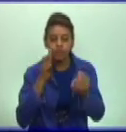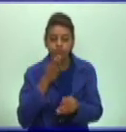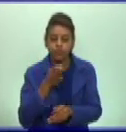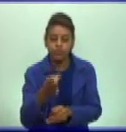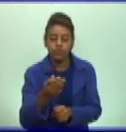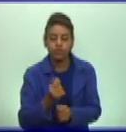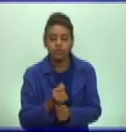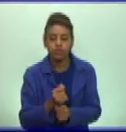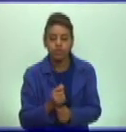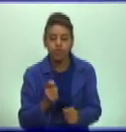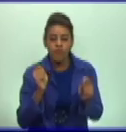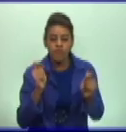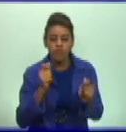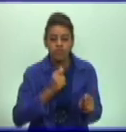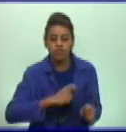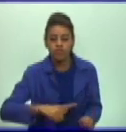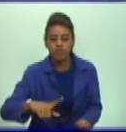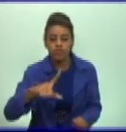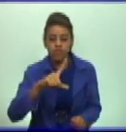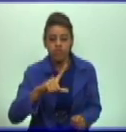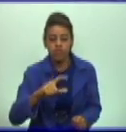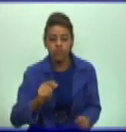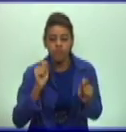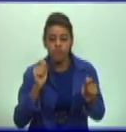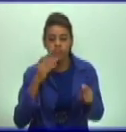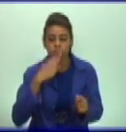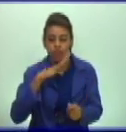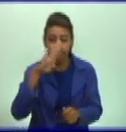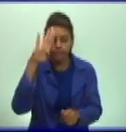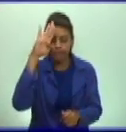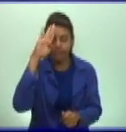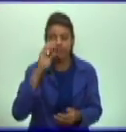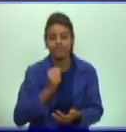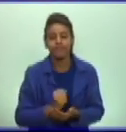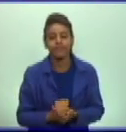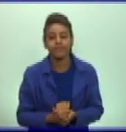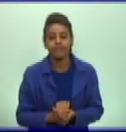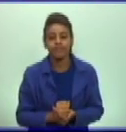el socialismo! ¡Viva la patria!